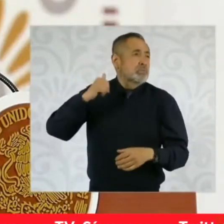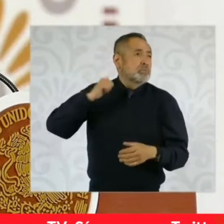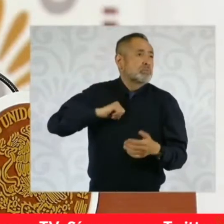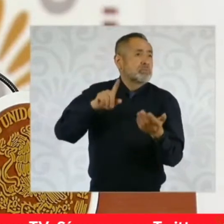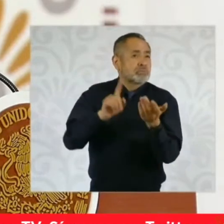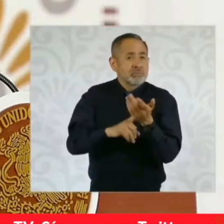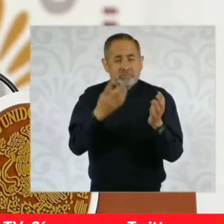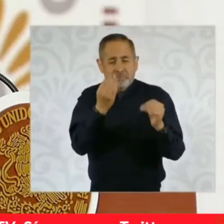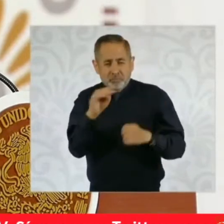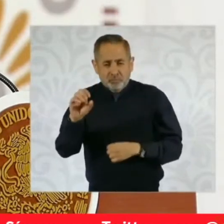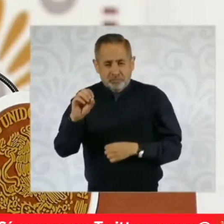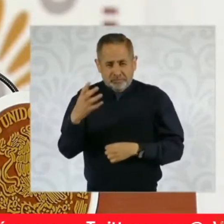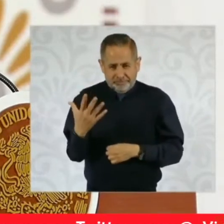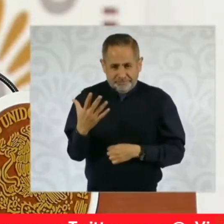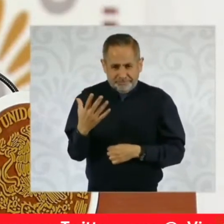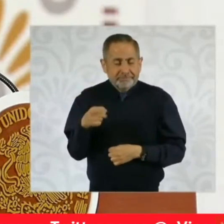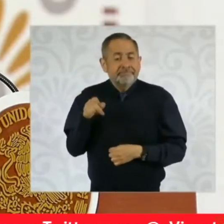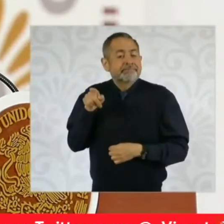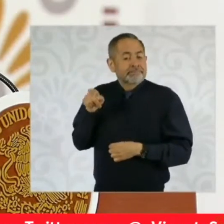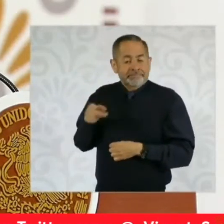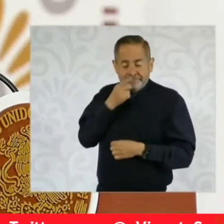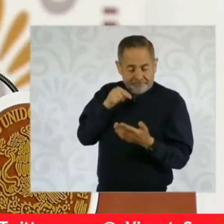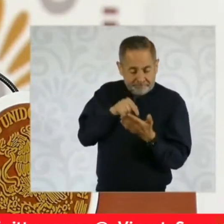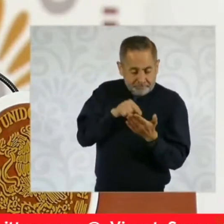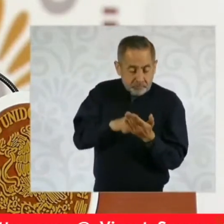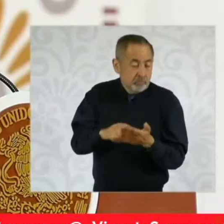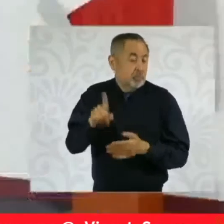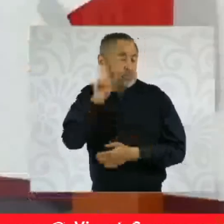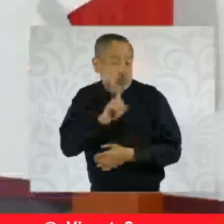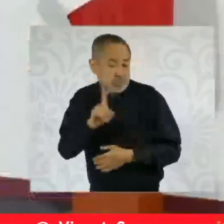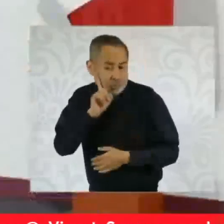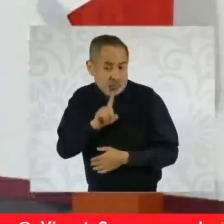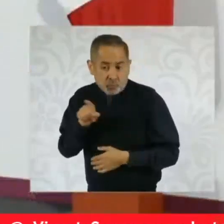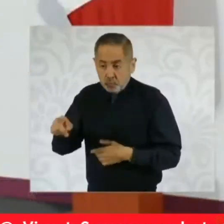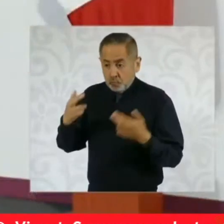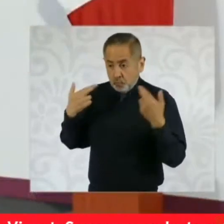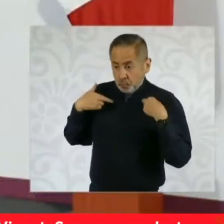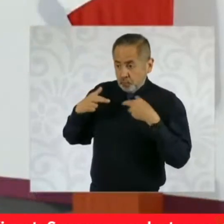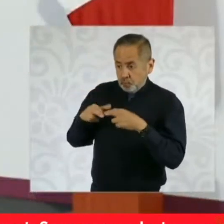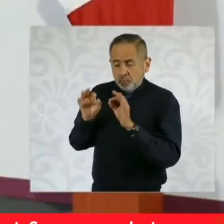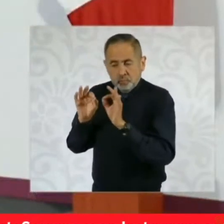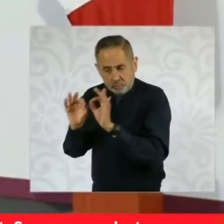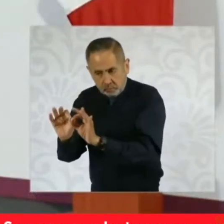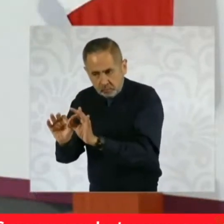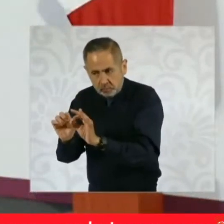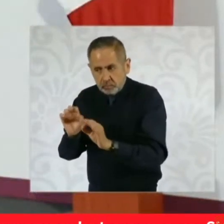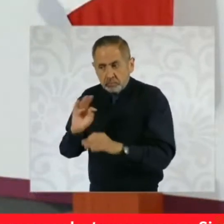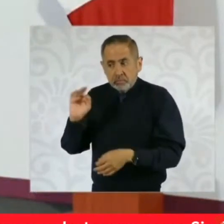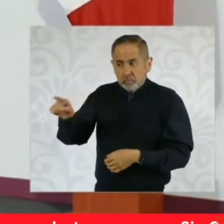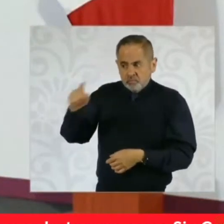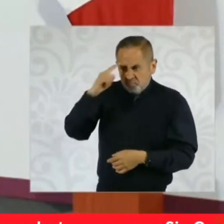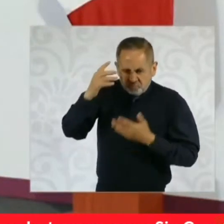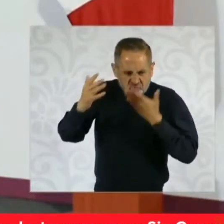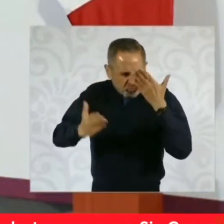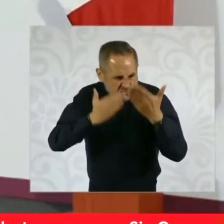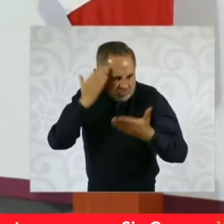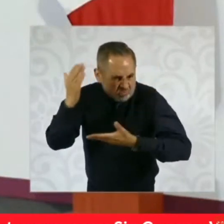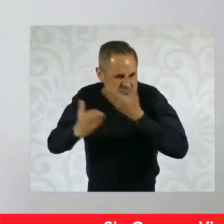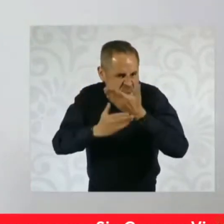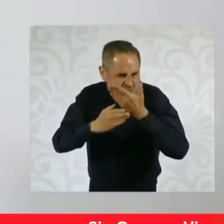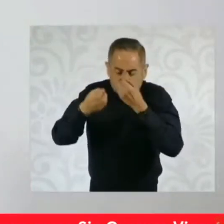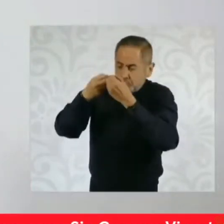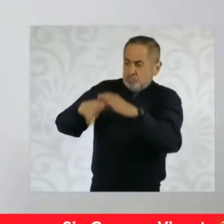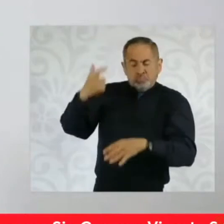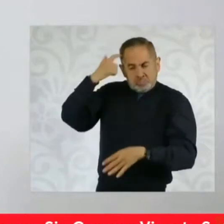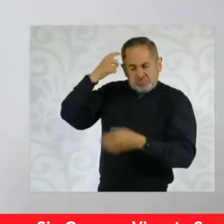donde argumentan que la mujer que ejercía demasiado su cerebro iba a tener deficiencias.